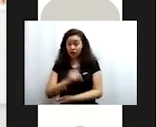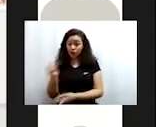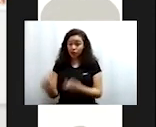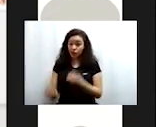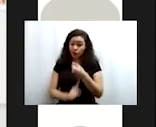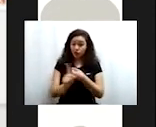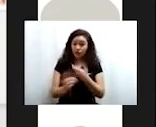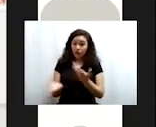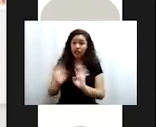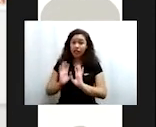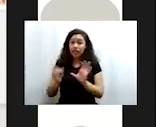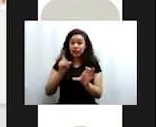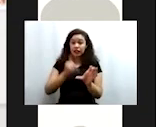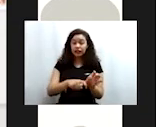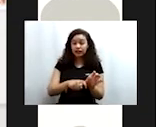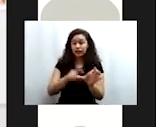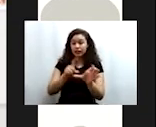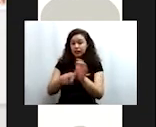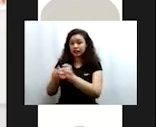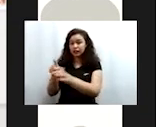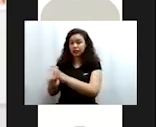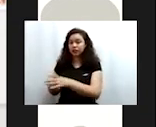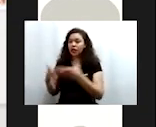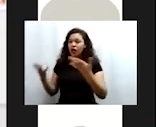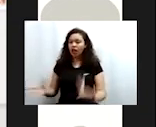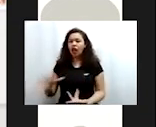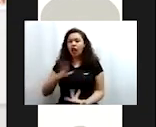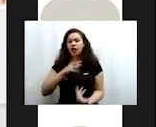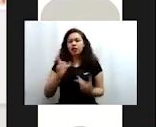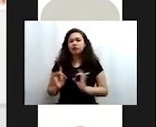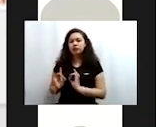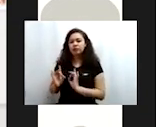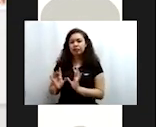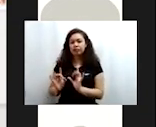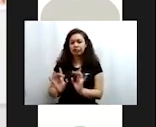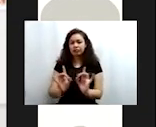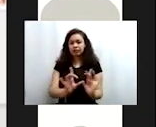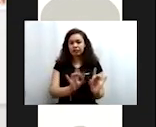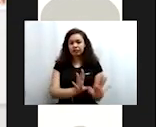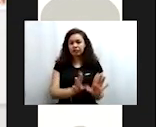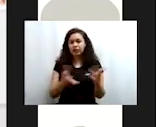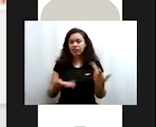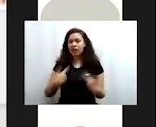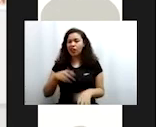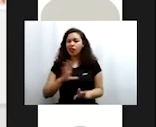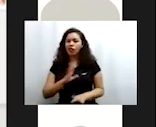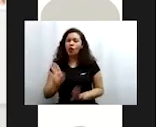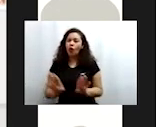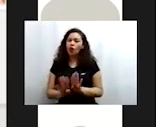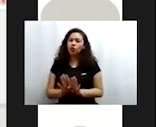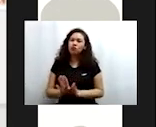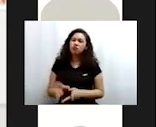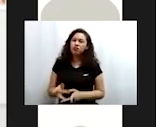entran, empiezan a haber una serie de situaciones que los llegan a inconformar.